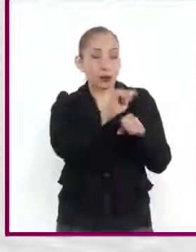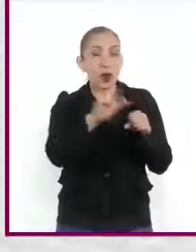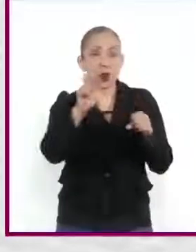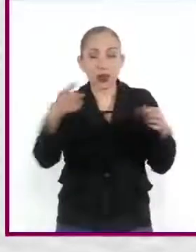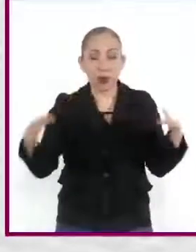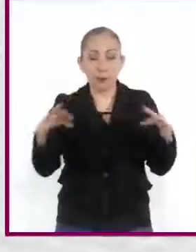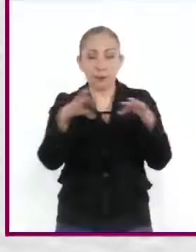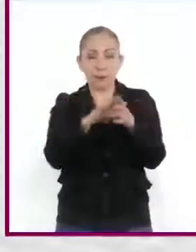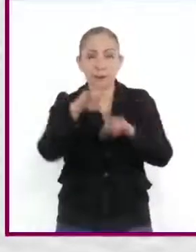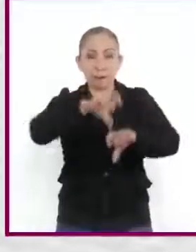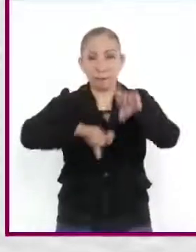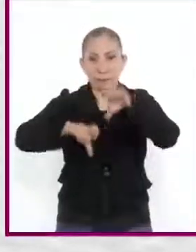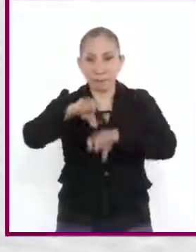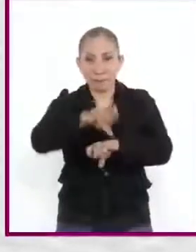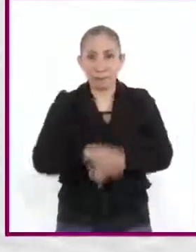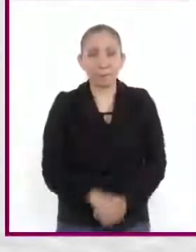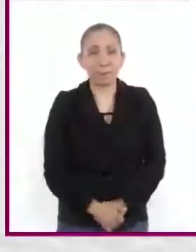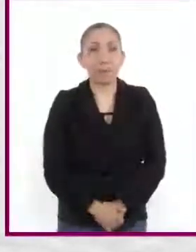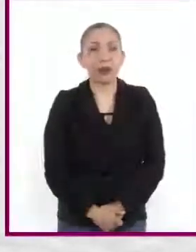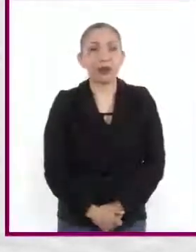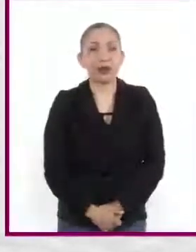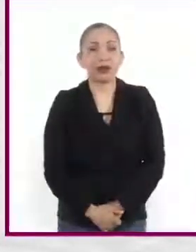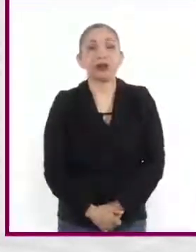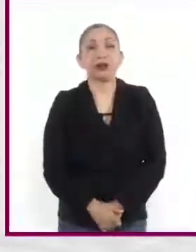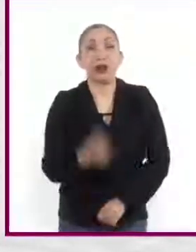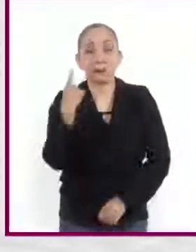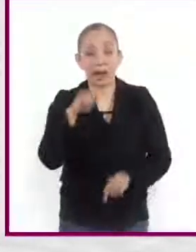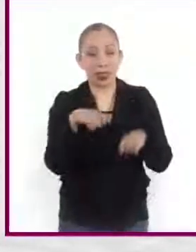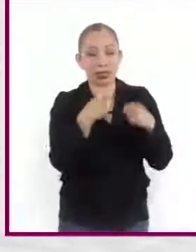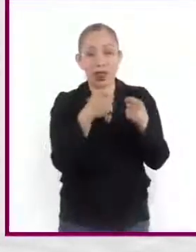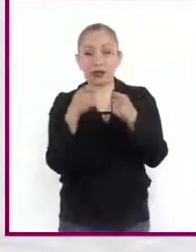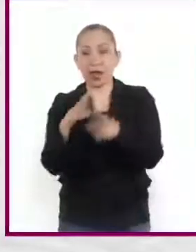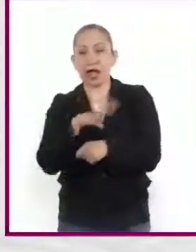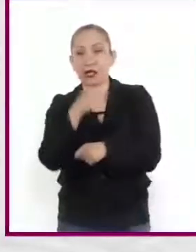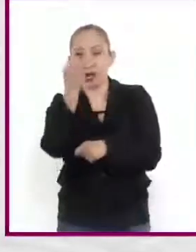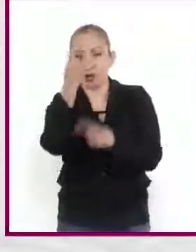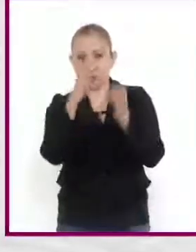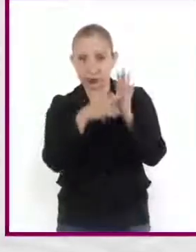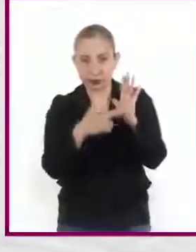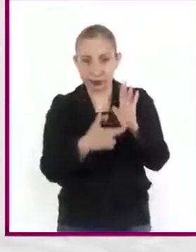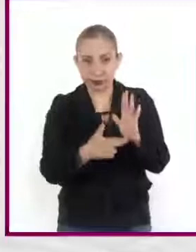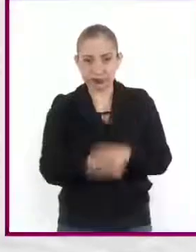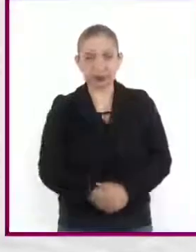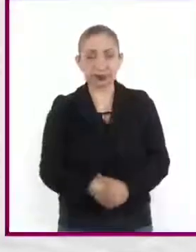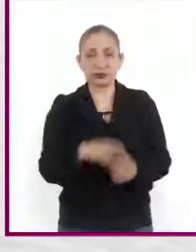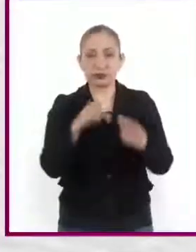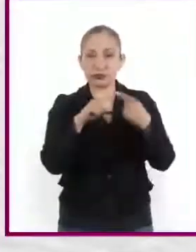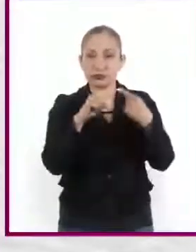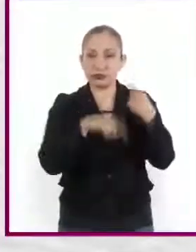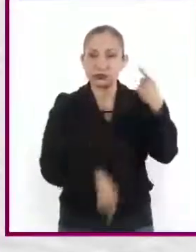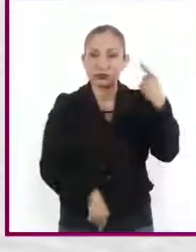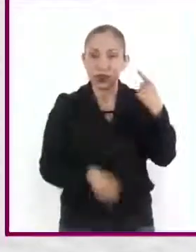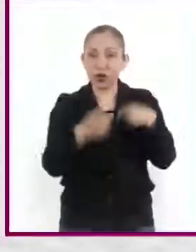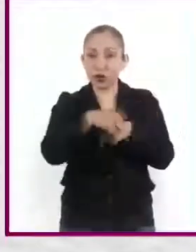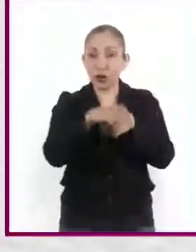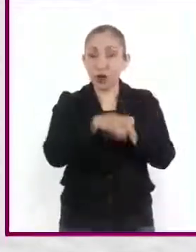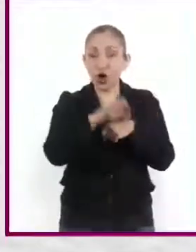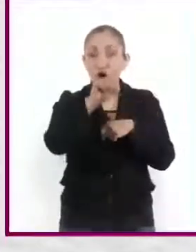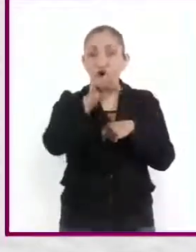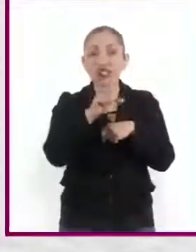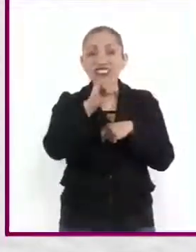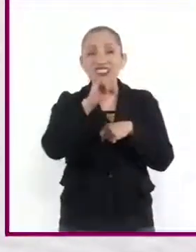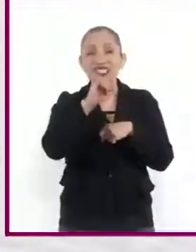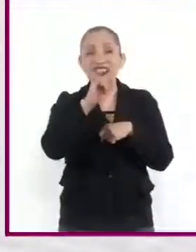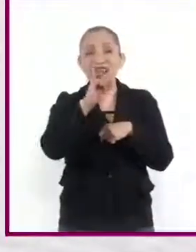una reacción química. Para asignarlo existen algunas reglas. 1. El número de oxidación